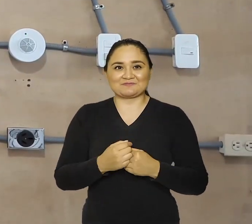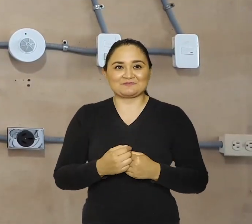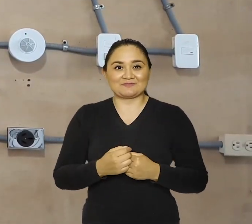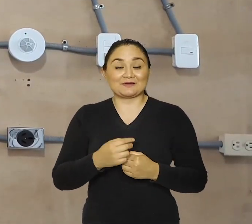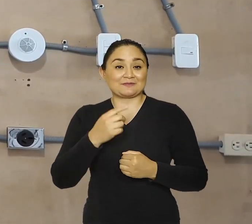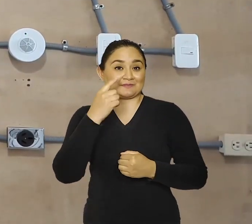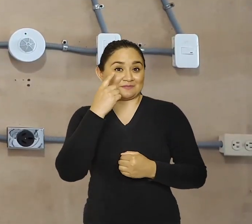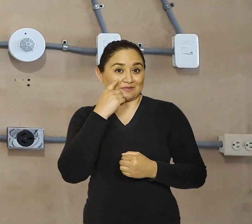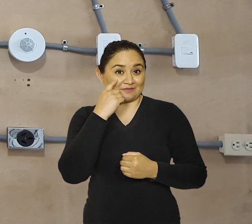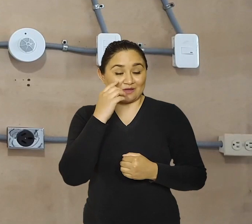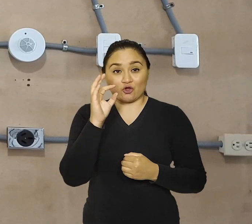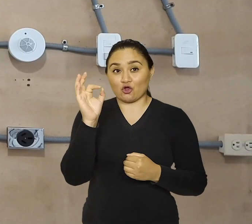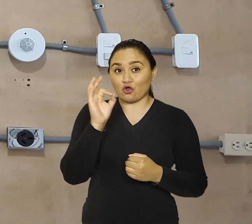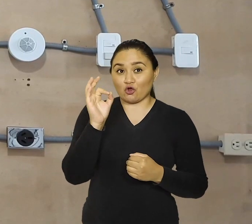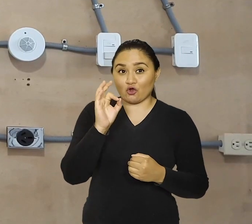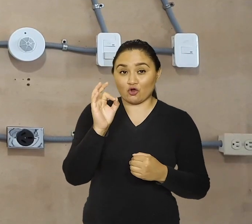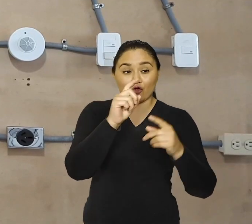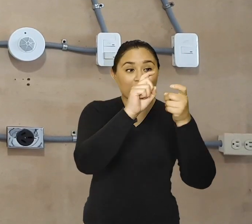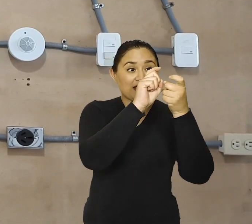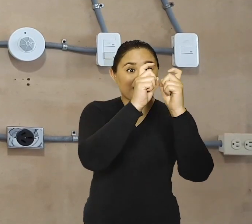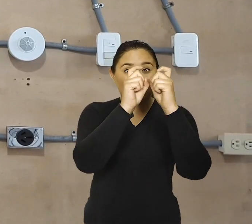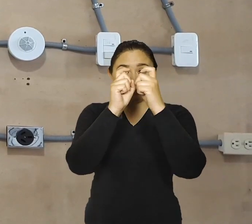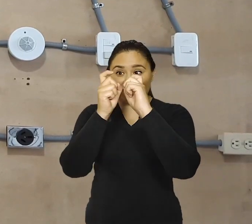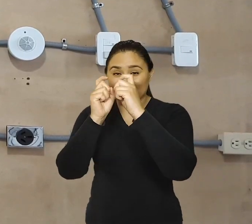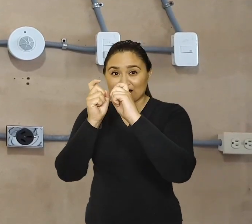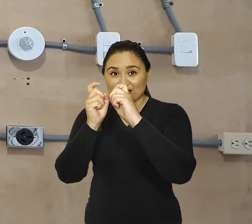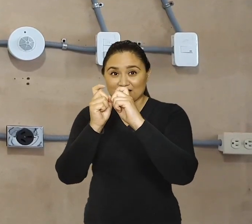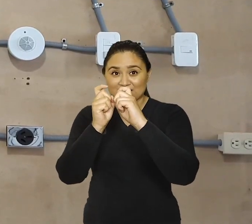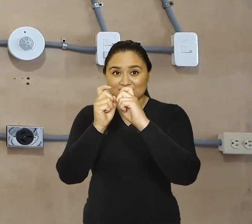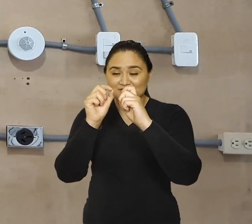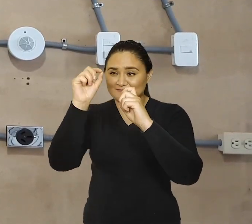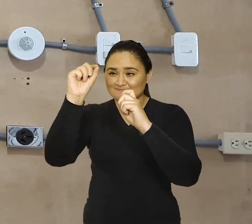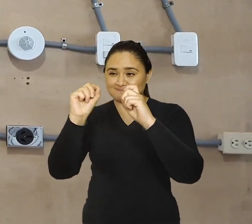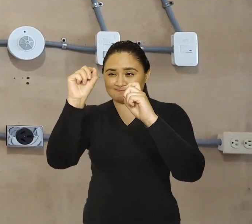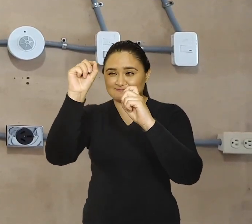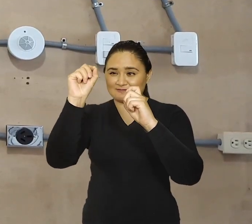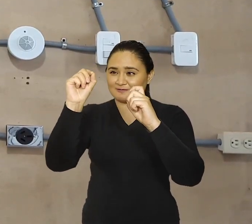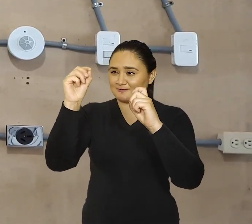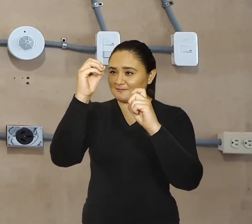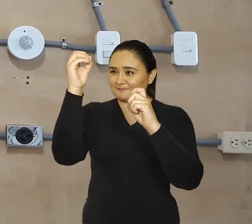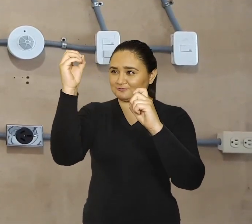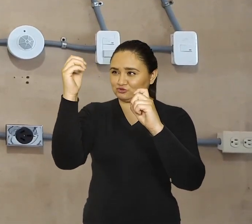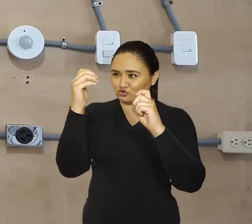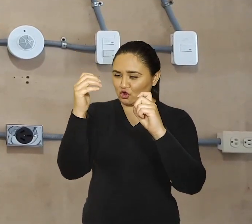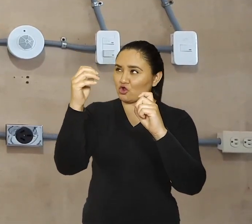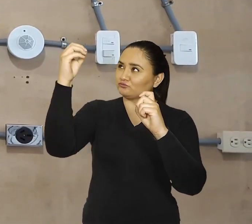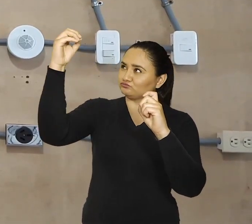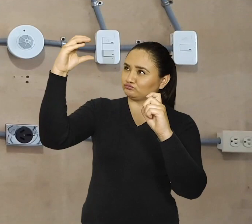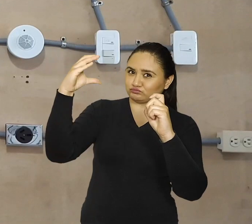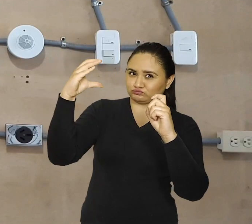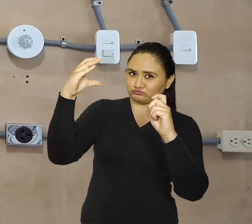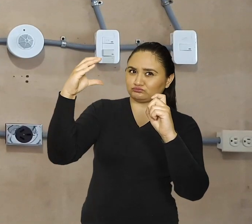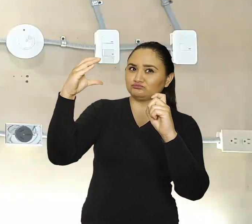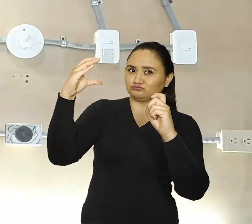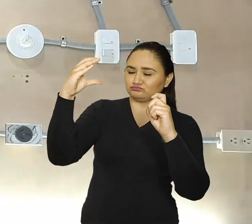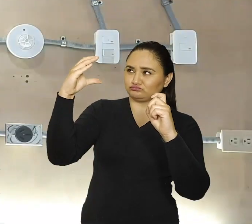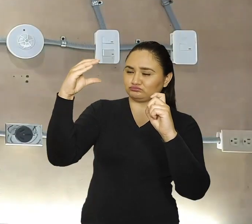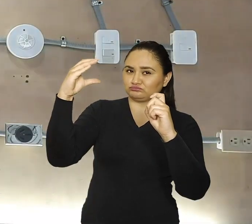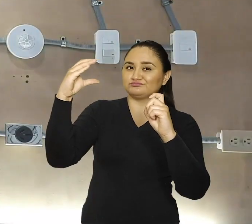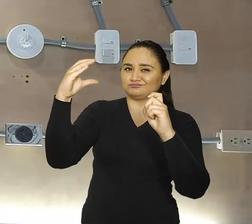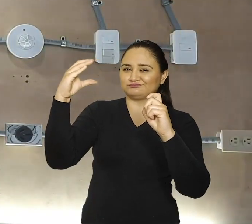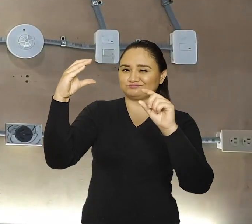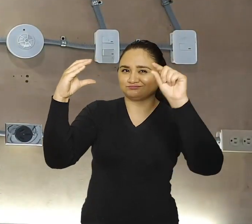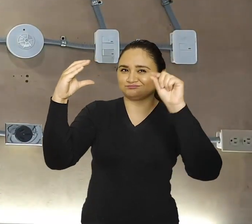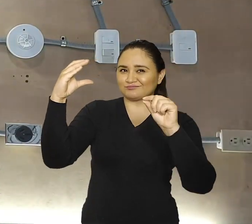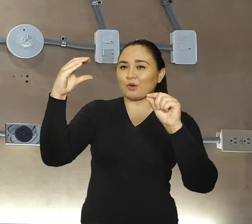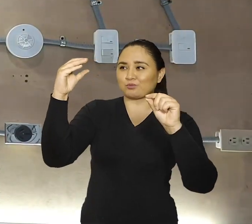tendríamos que ver o rectificar el daño y volver a